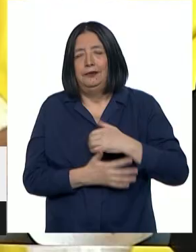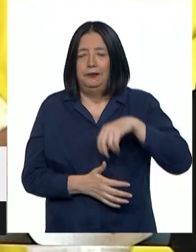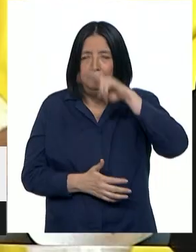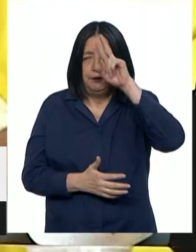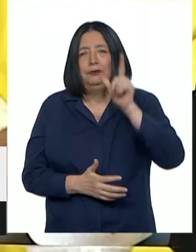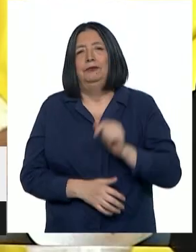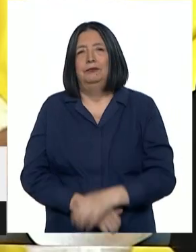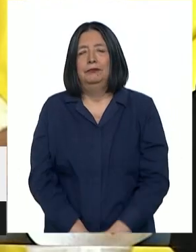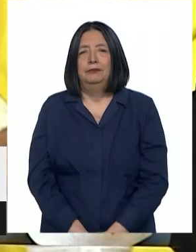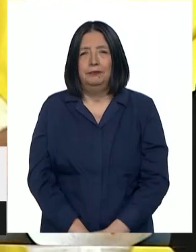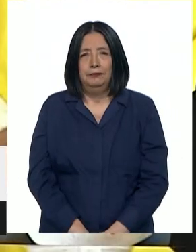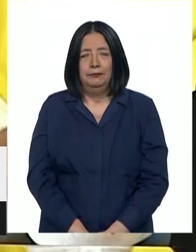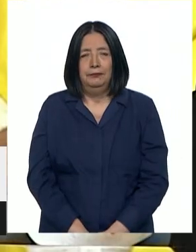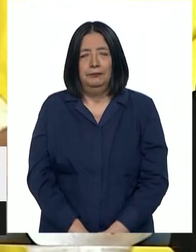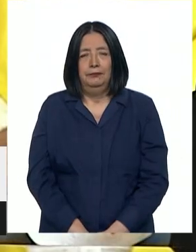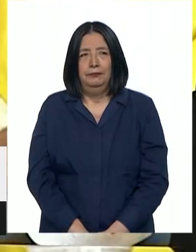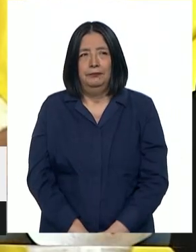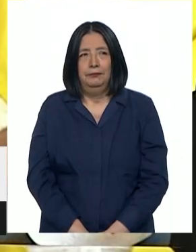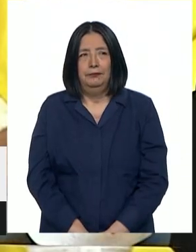patria.